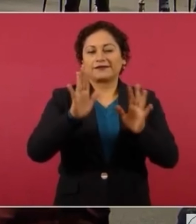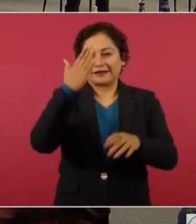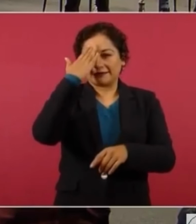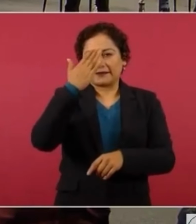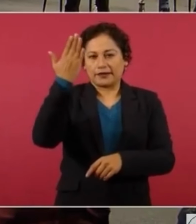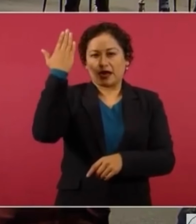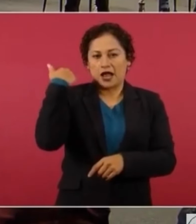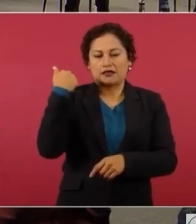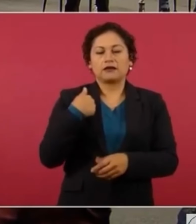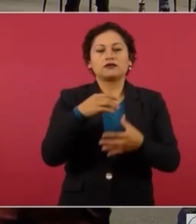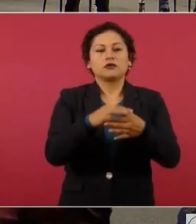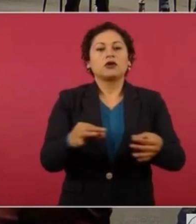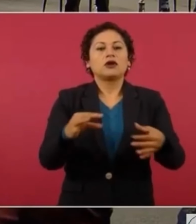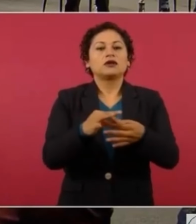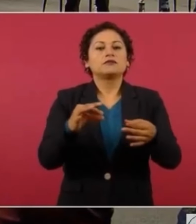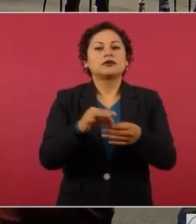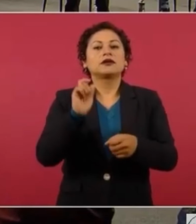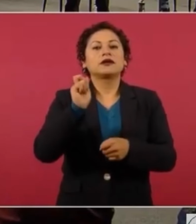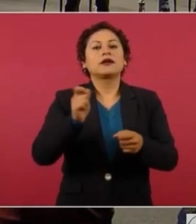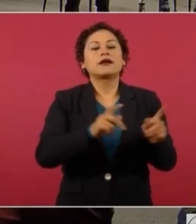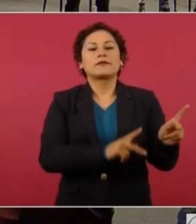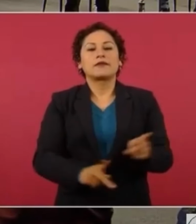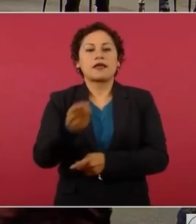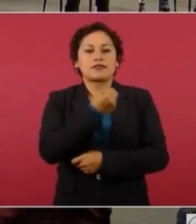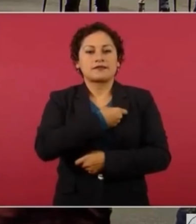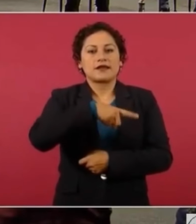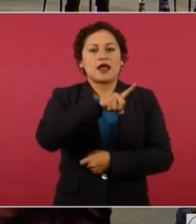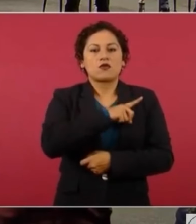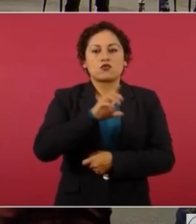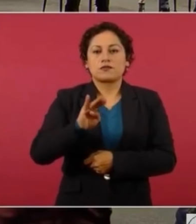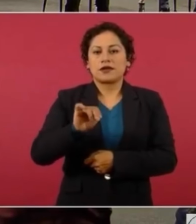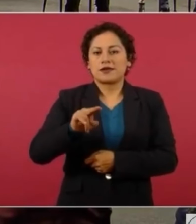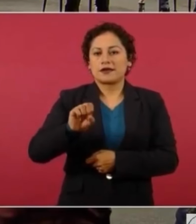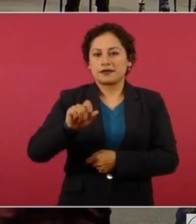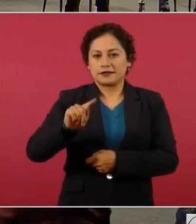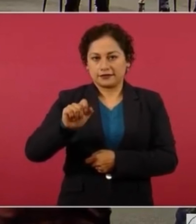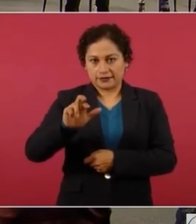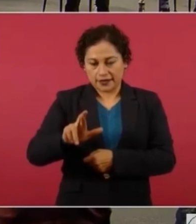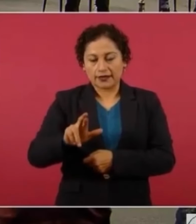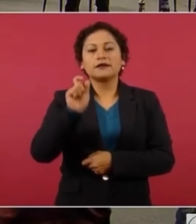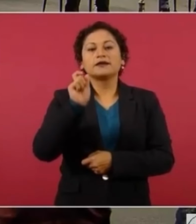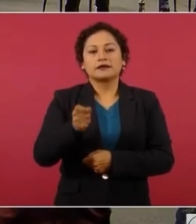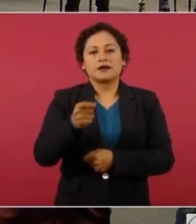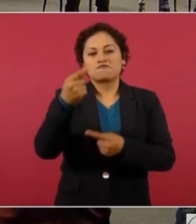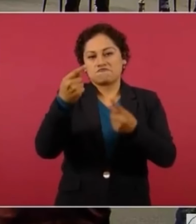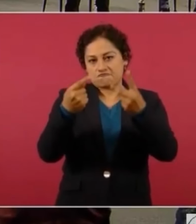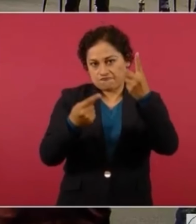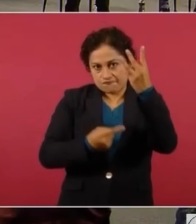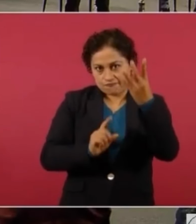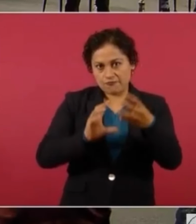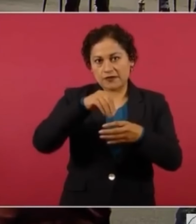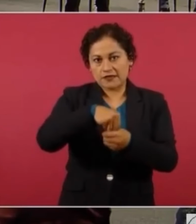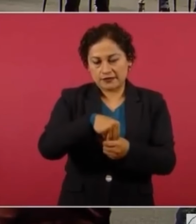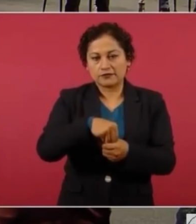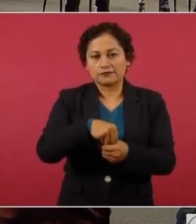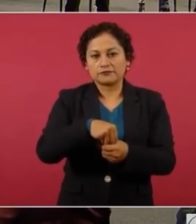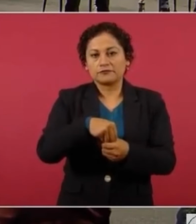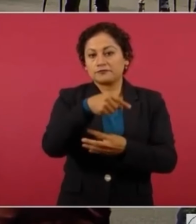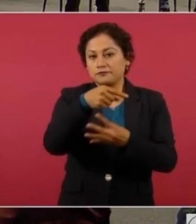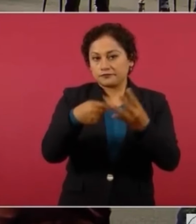Plan de Salud para el Bienestar en sus diferentes componentes, uno de ellos es